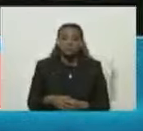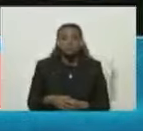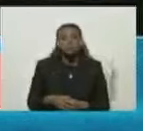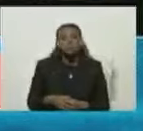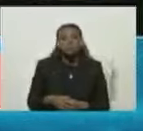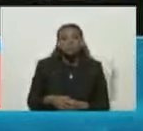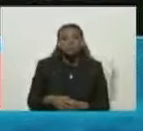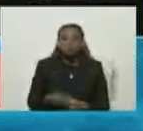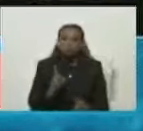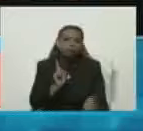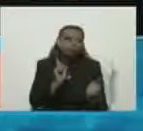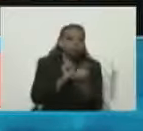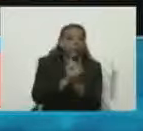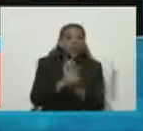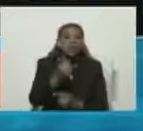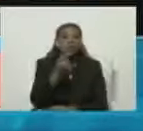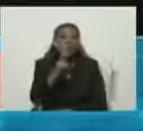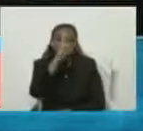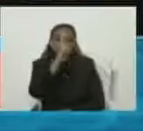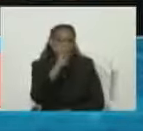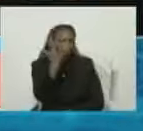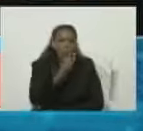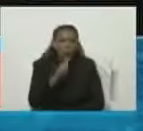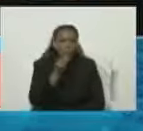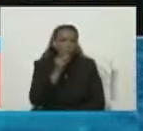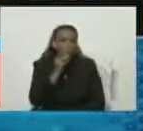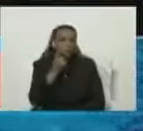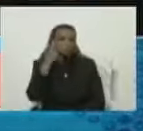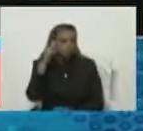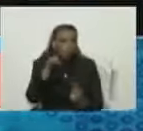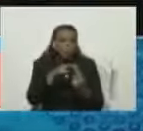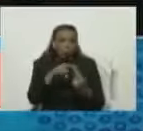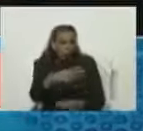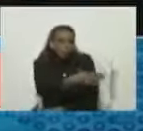Los enfrentados de que tenía 12 años.